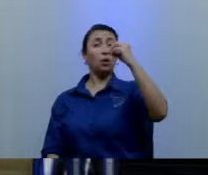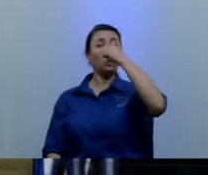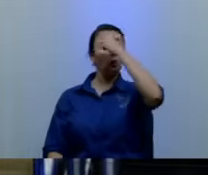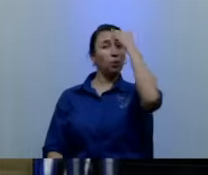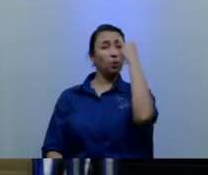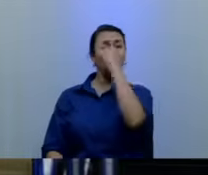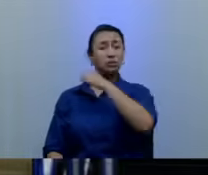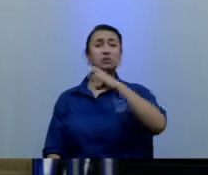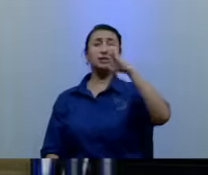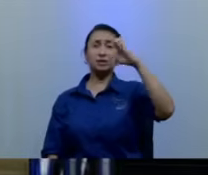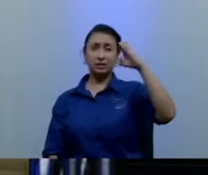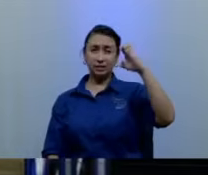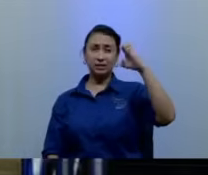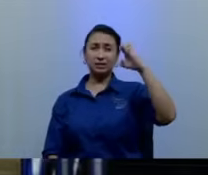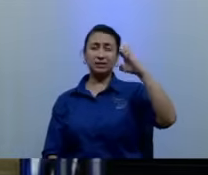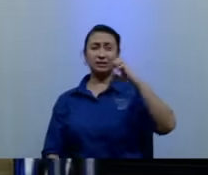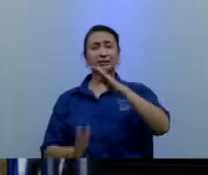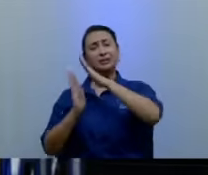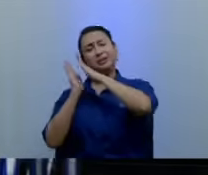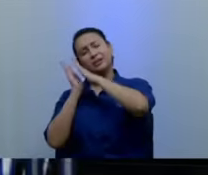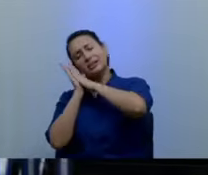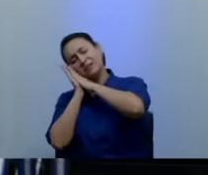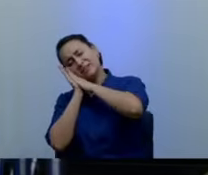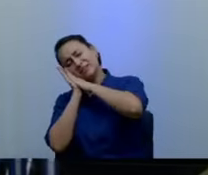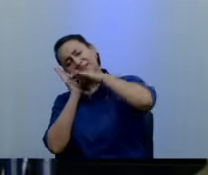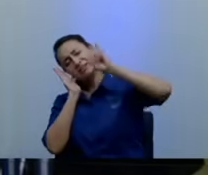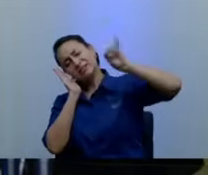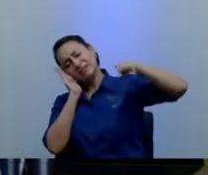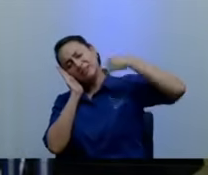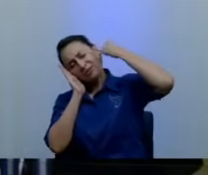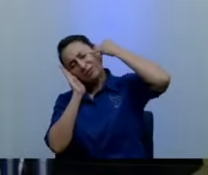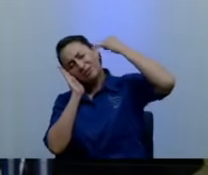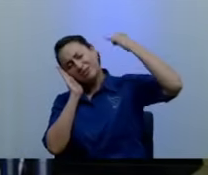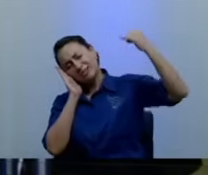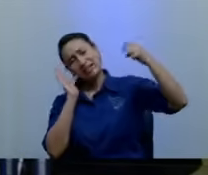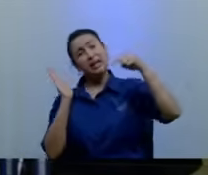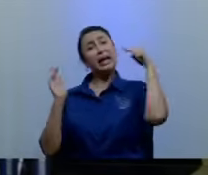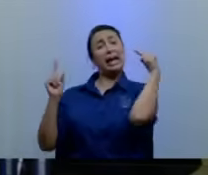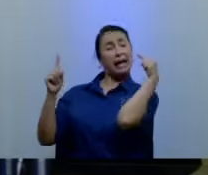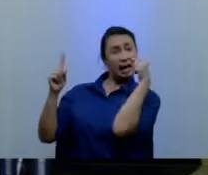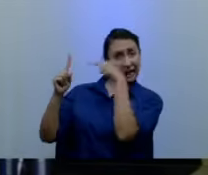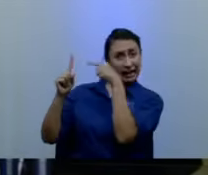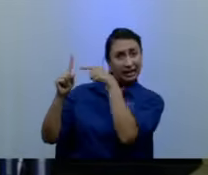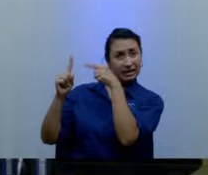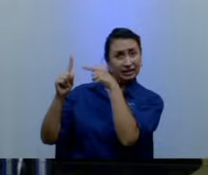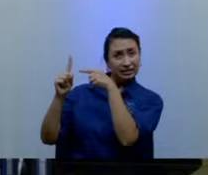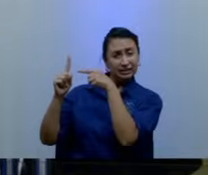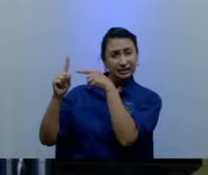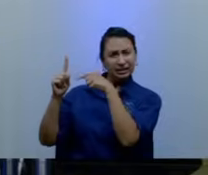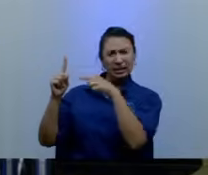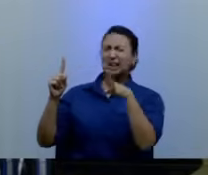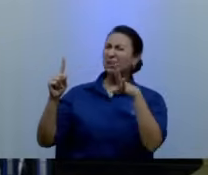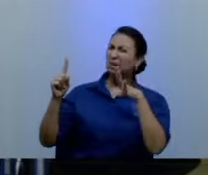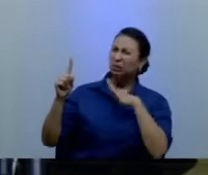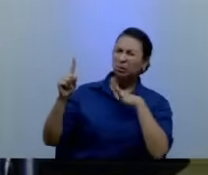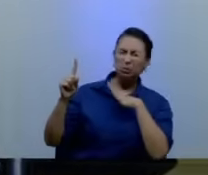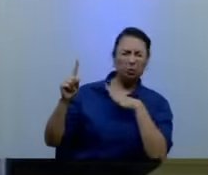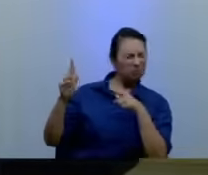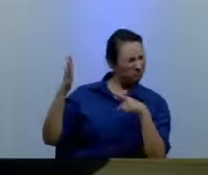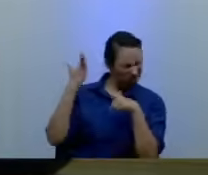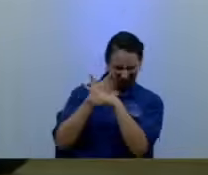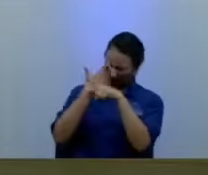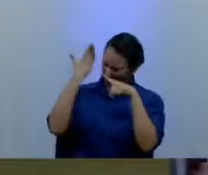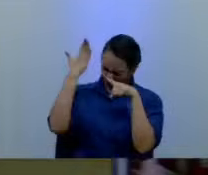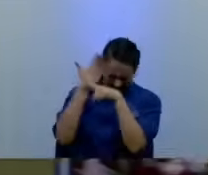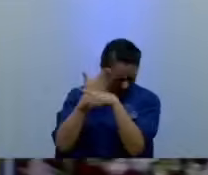llegaba purificaba, a donde llegaba prosperaba. Lo metieron en la casa de Potifar se fue para arriba. Lo